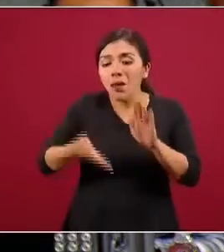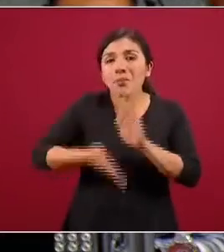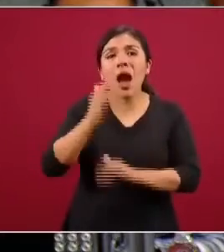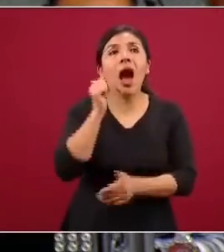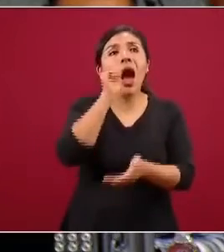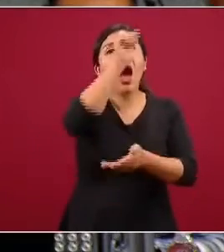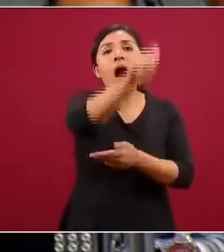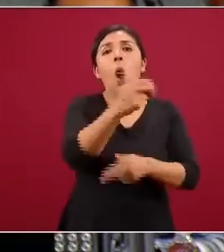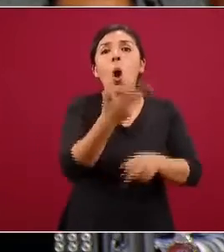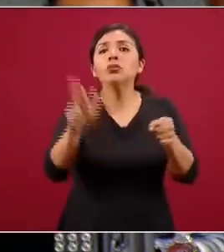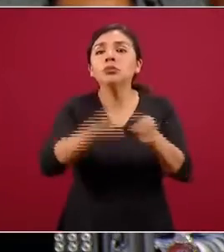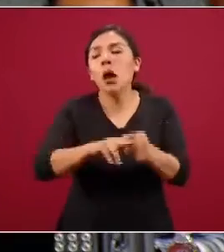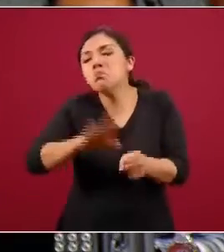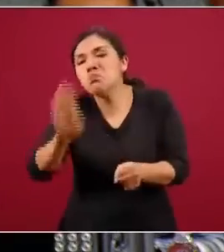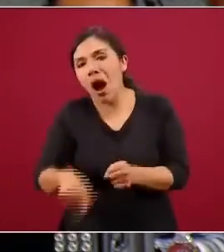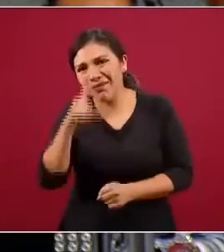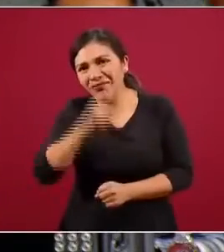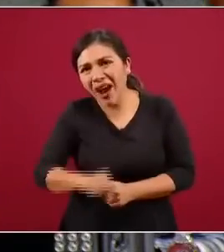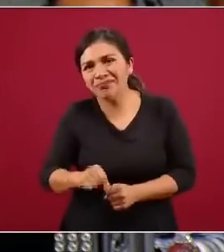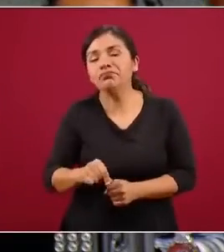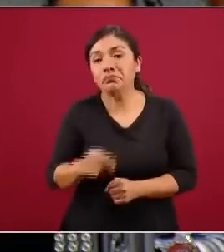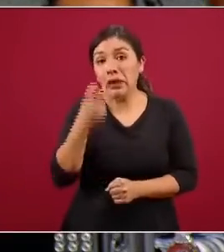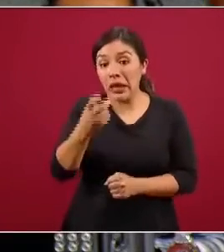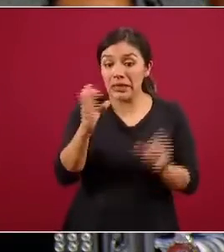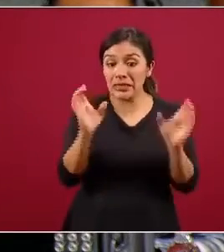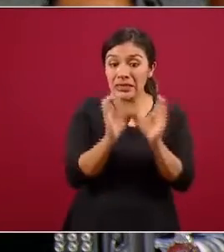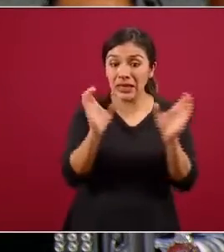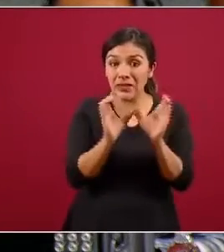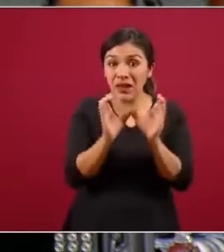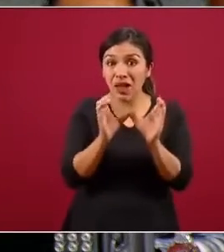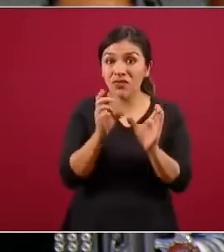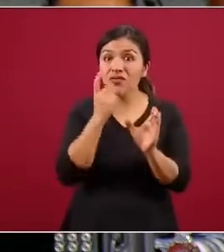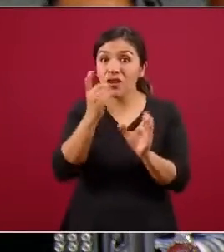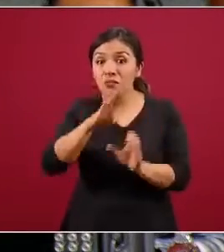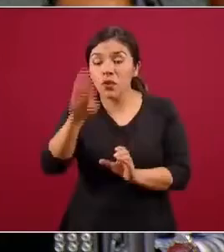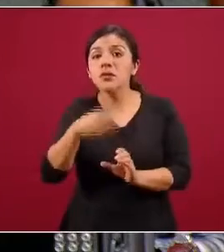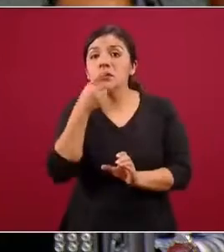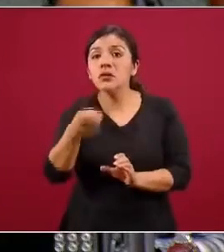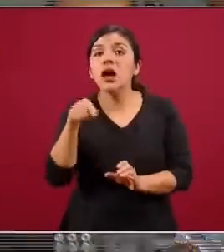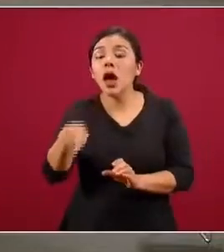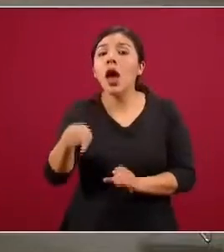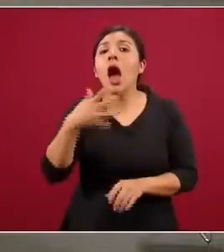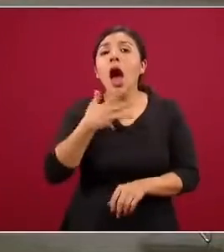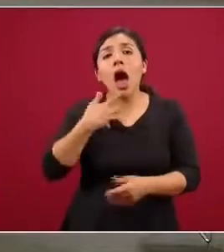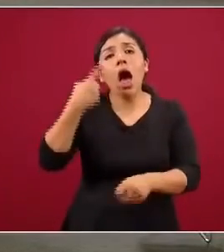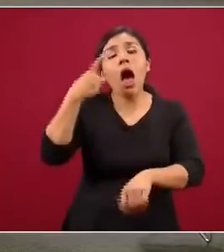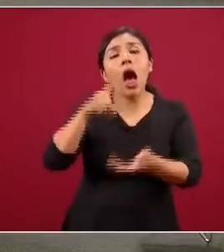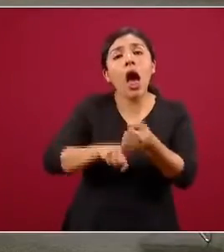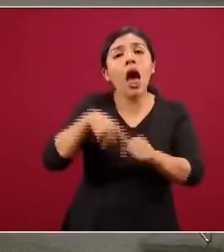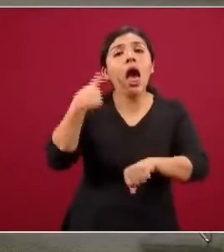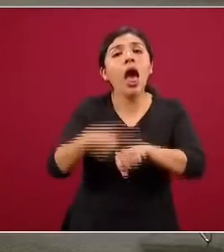hospital. Y sé que tengo conocimiento de que su certificado de función habla al respecto de falleció de alguna de estas enfermedades, probable COVID.